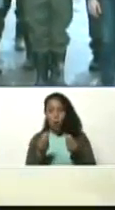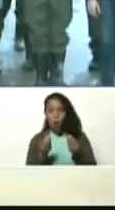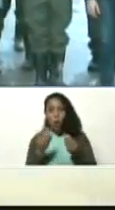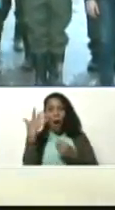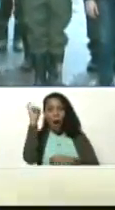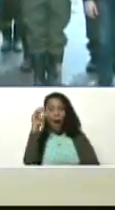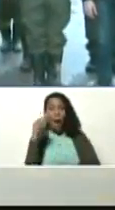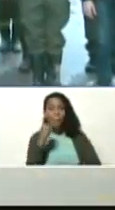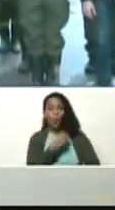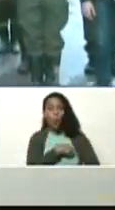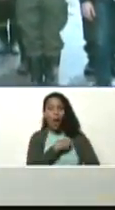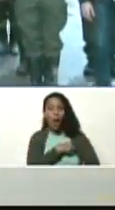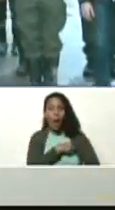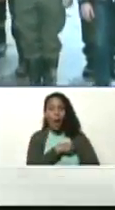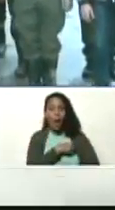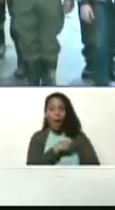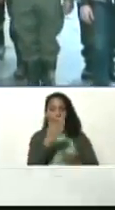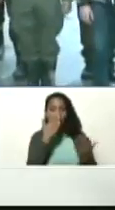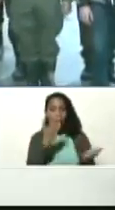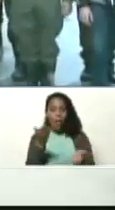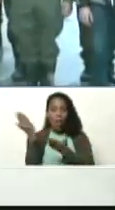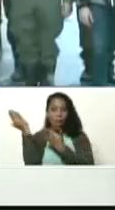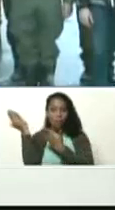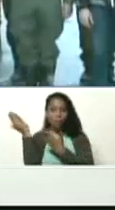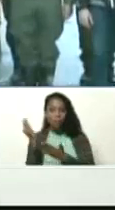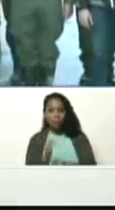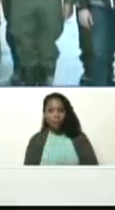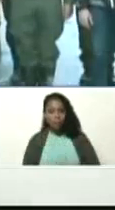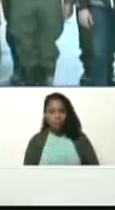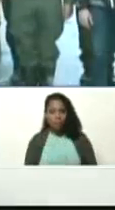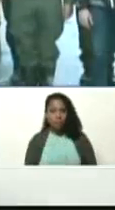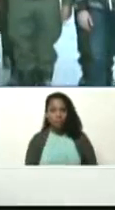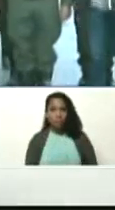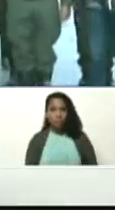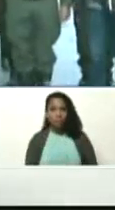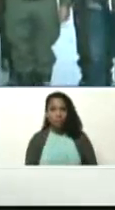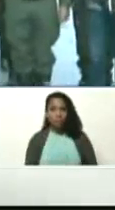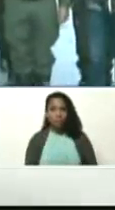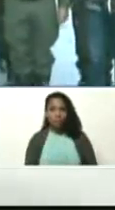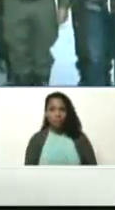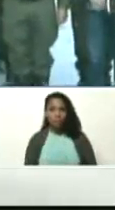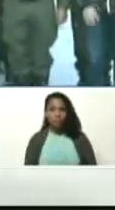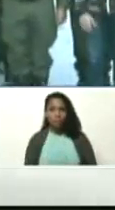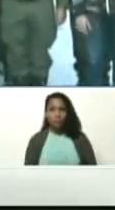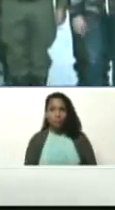moral. Adelante, Hernández Lares, adelante.